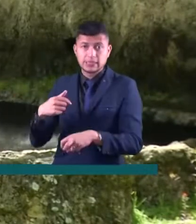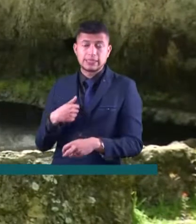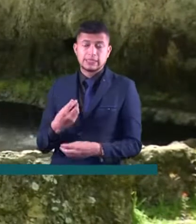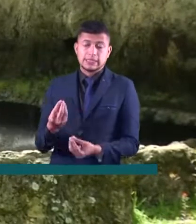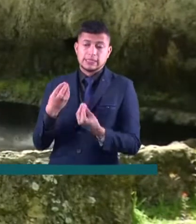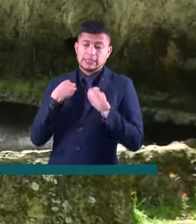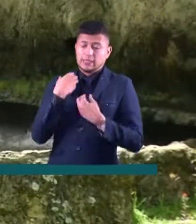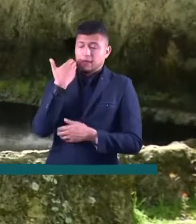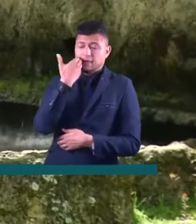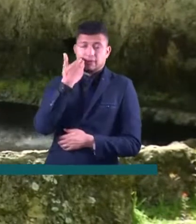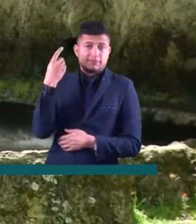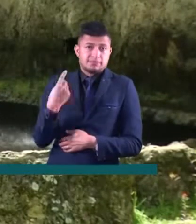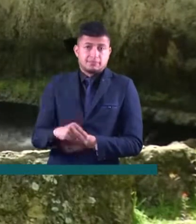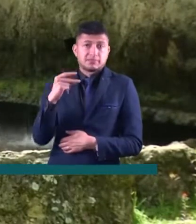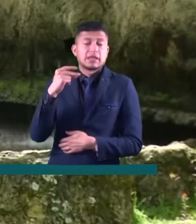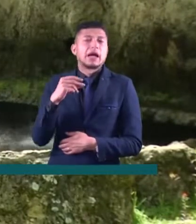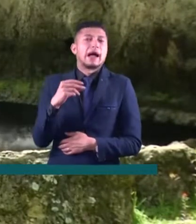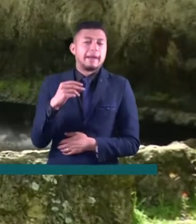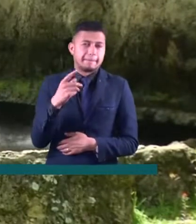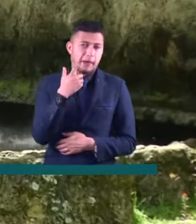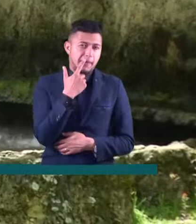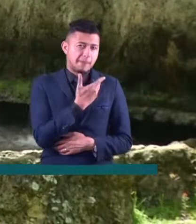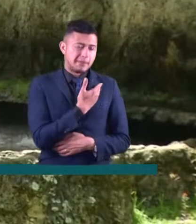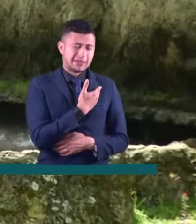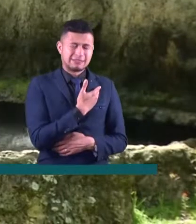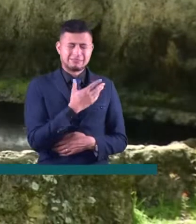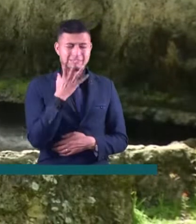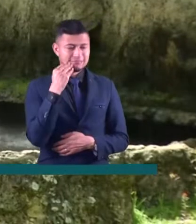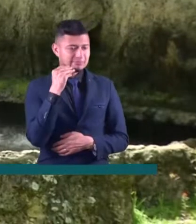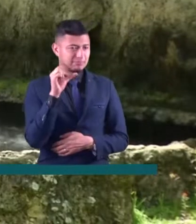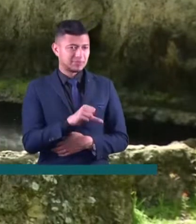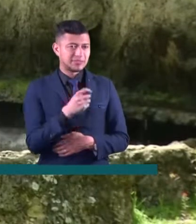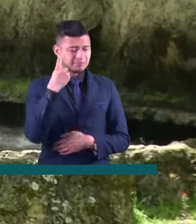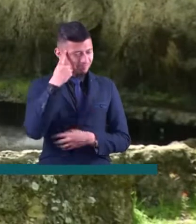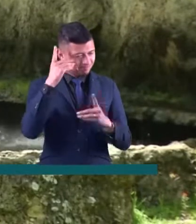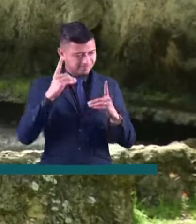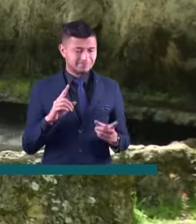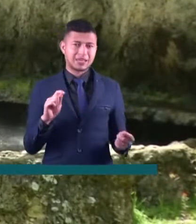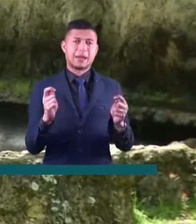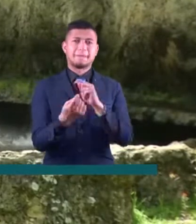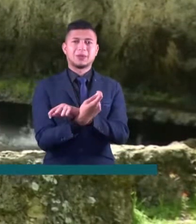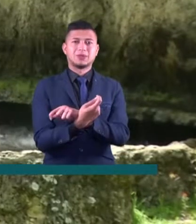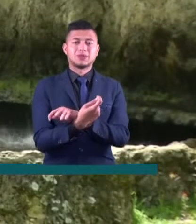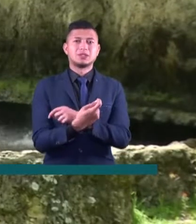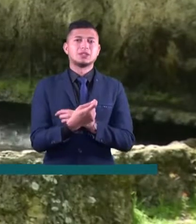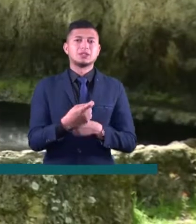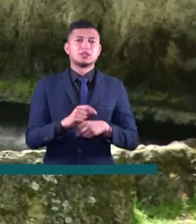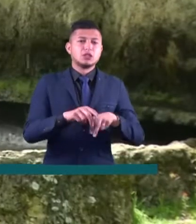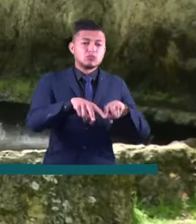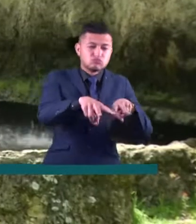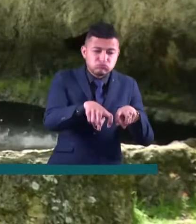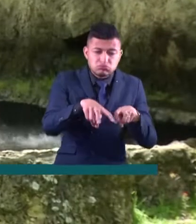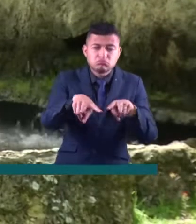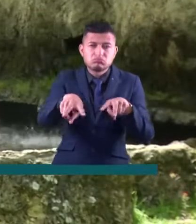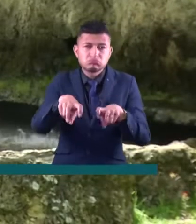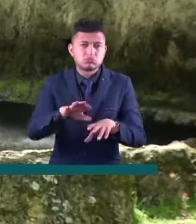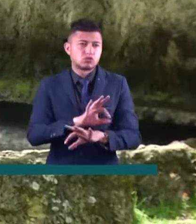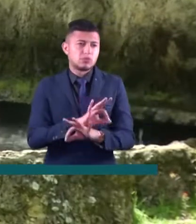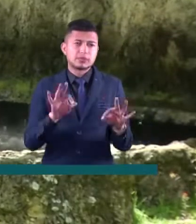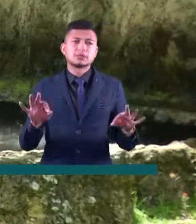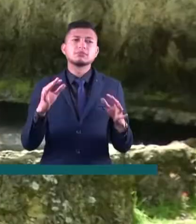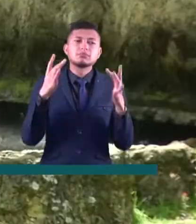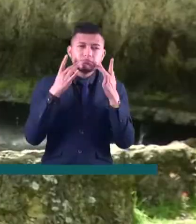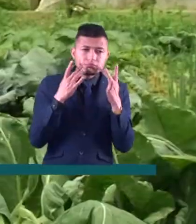y pues para mis papás fue una experiencia muy fea, así que decidieron cambiar todo este ideal y hacerlo de una